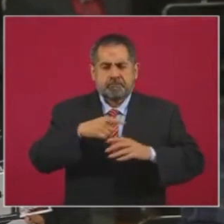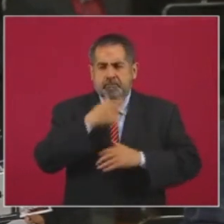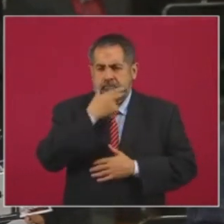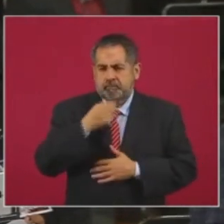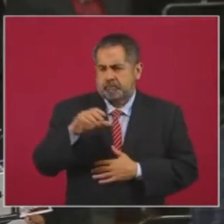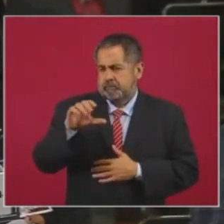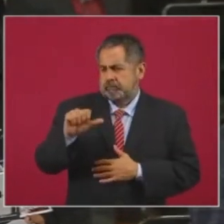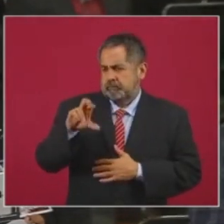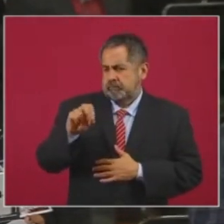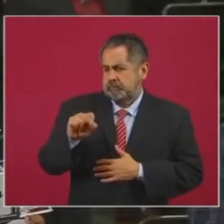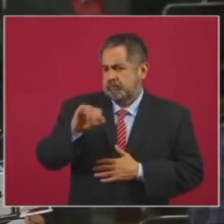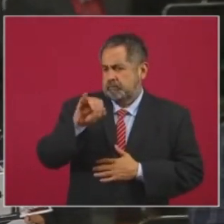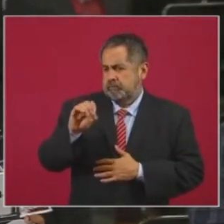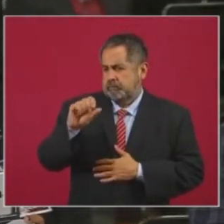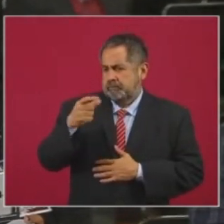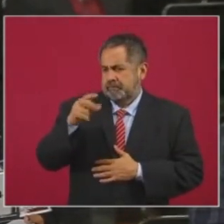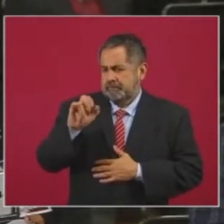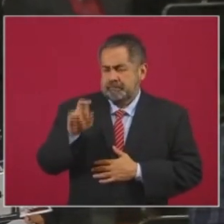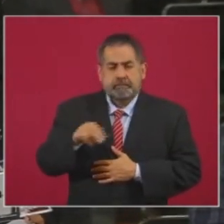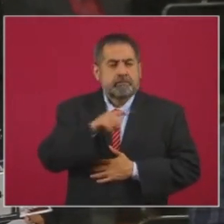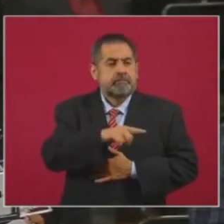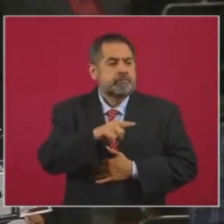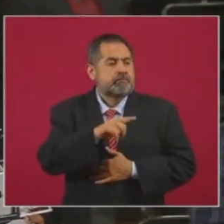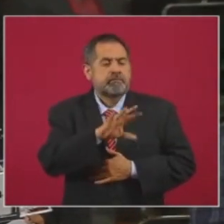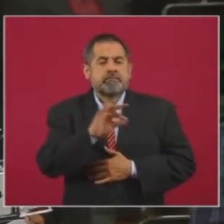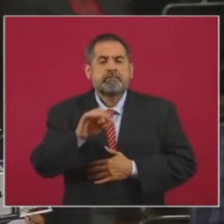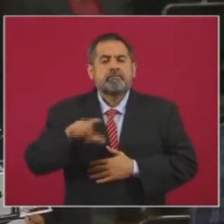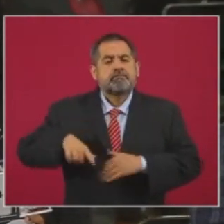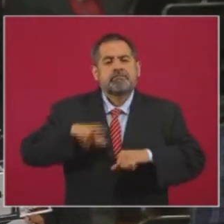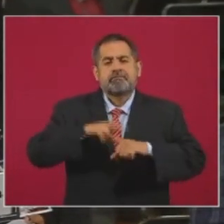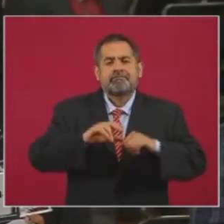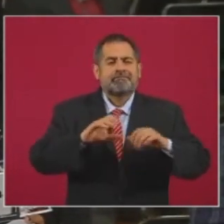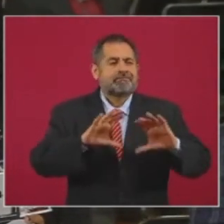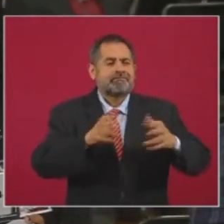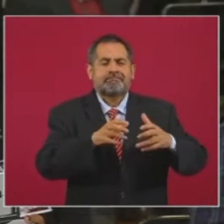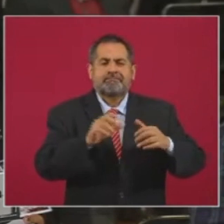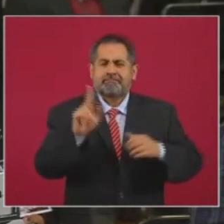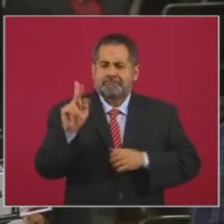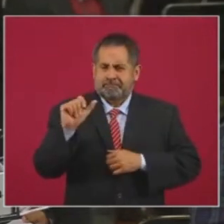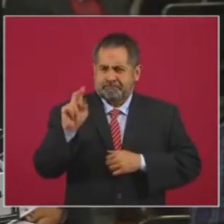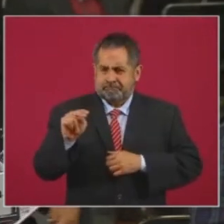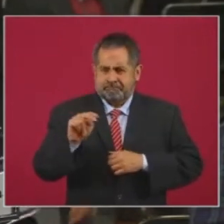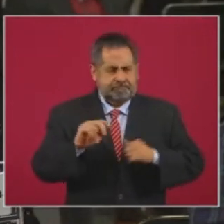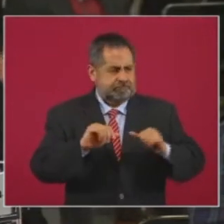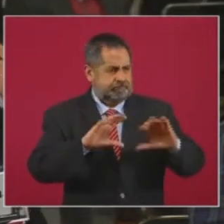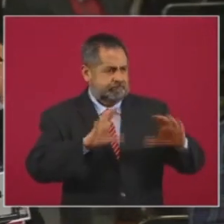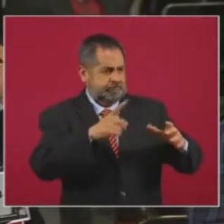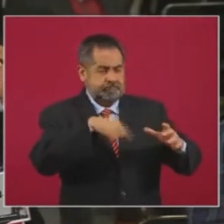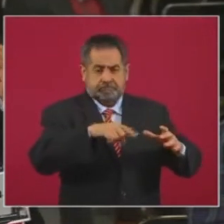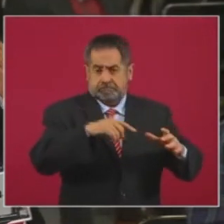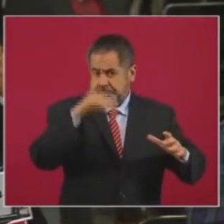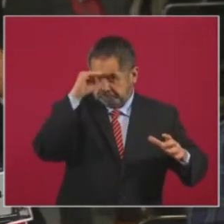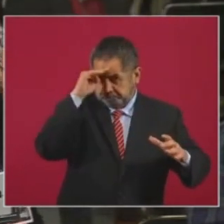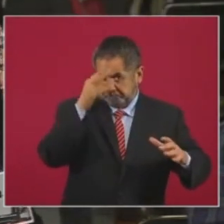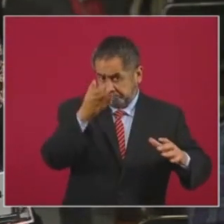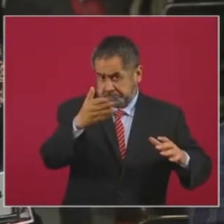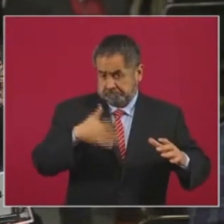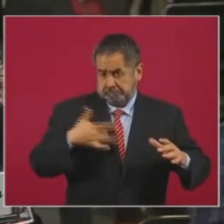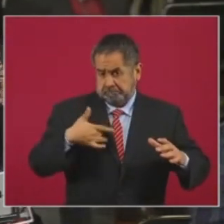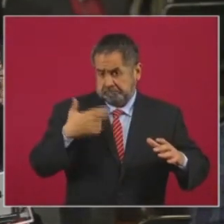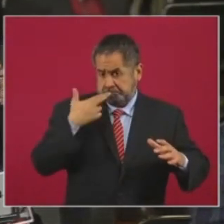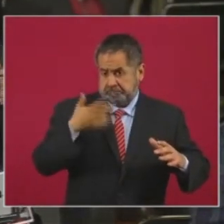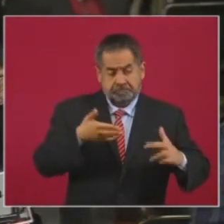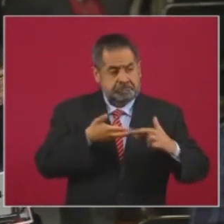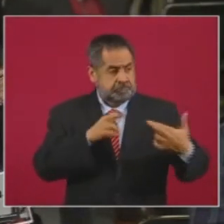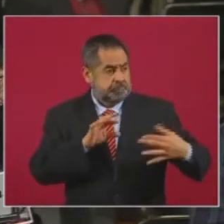Joaquín, como dirigente de la Asociación de Gobernadores de Acción Nacional hace unas semanas, ¿estima usted que puede darse una mejor relación con los